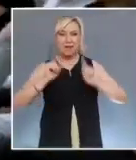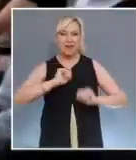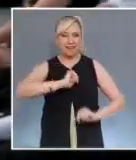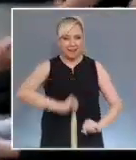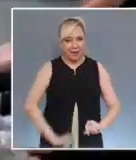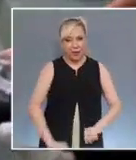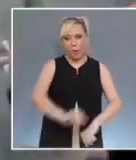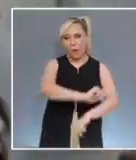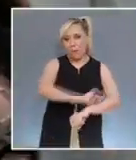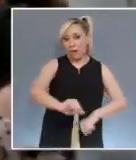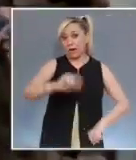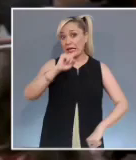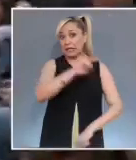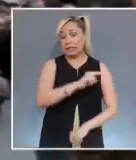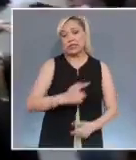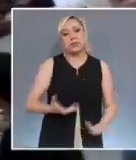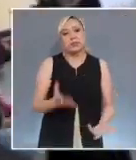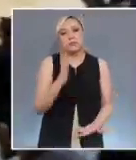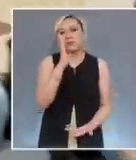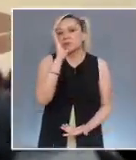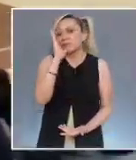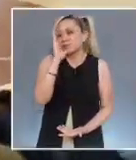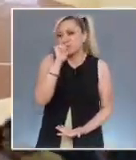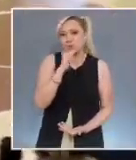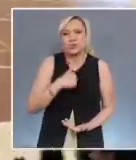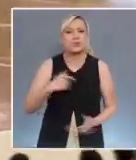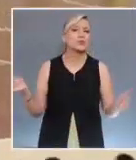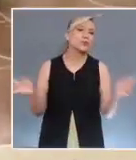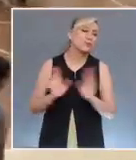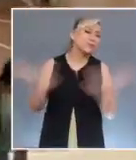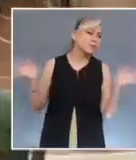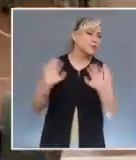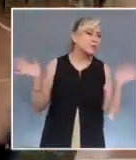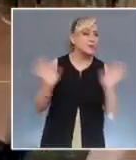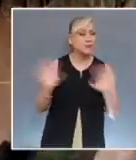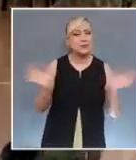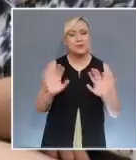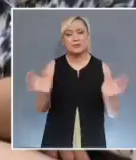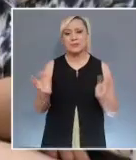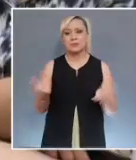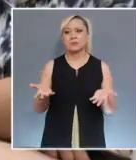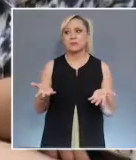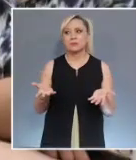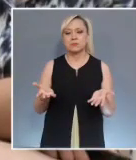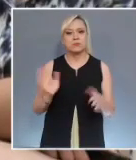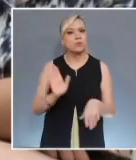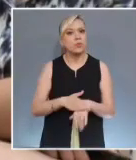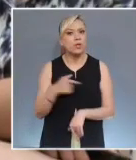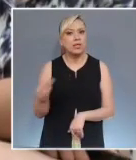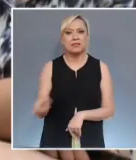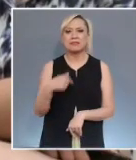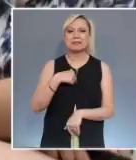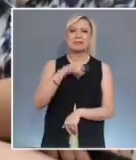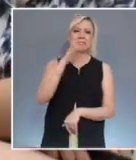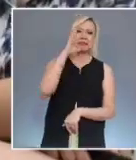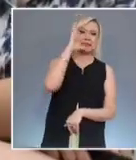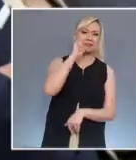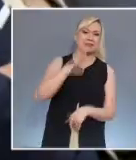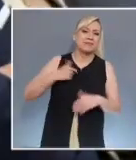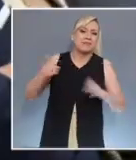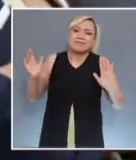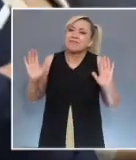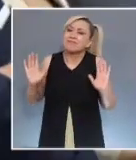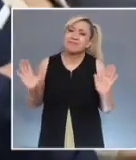a no brindar sus servicios en caso de ejercer la objeción de conciencia circunstancia que afectaba diversos derechos